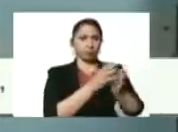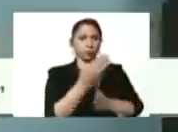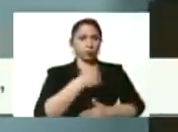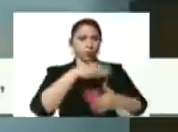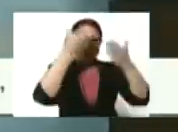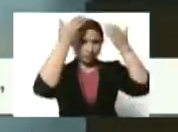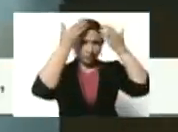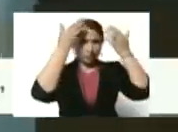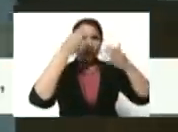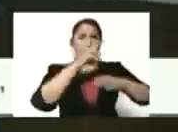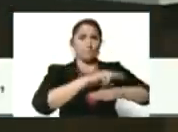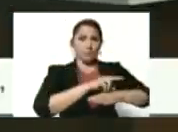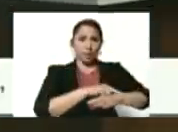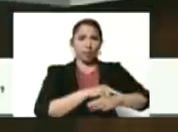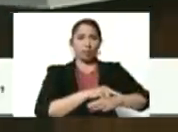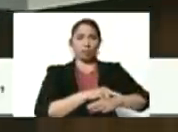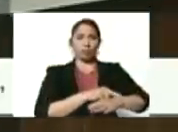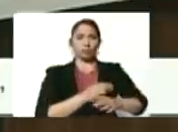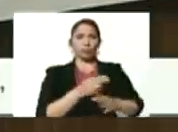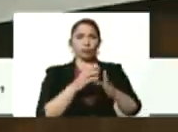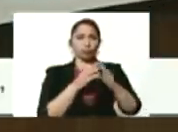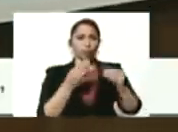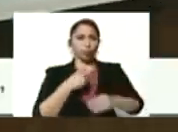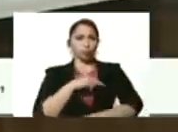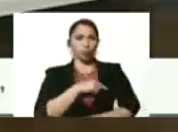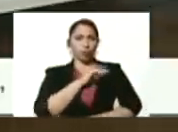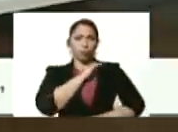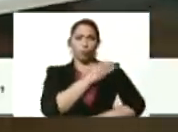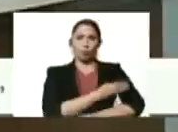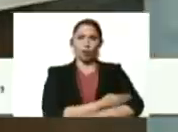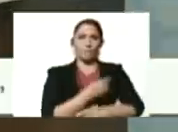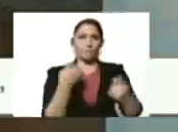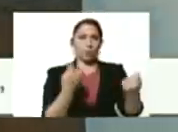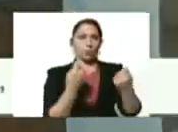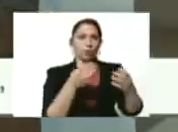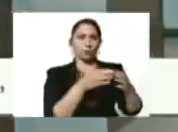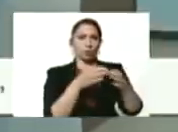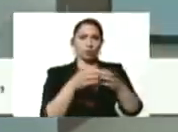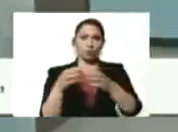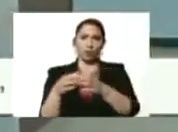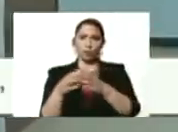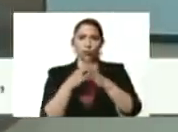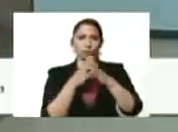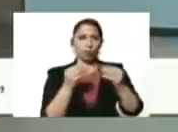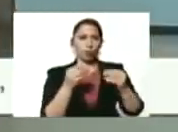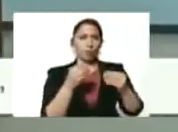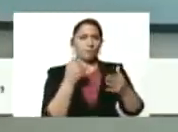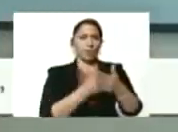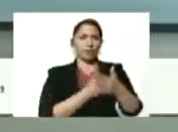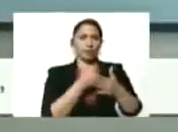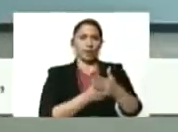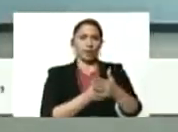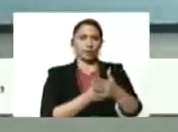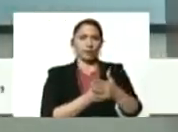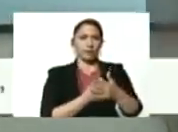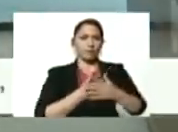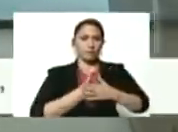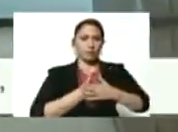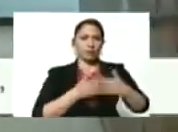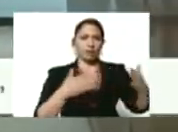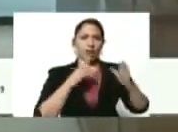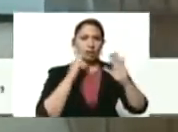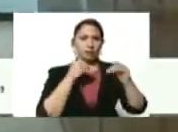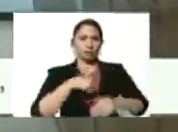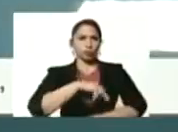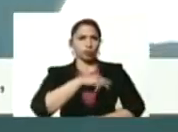nuestros médicos, nuestros camilleros, todo nuestro poder popular organizado en solo una batalla que se llama brindar atención a